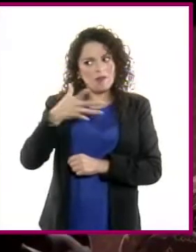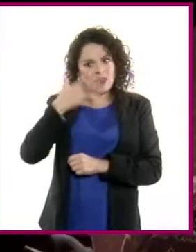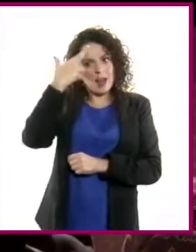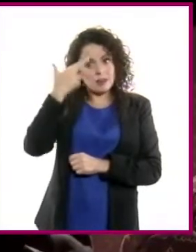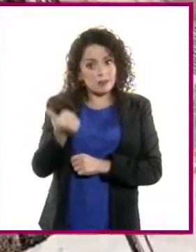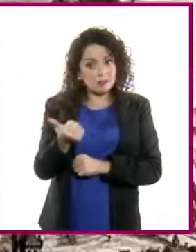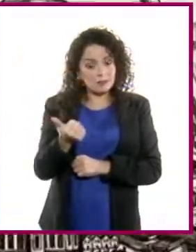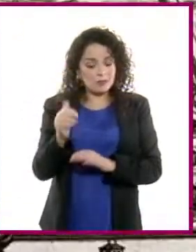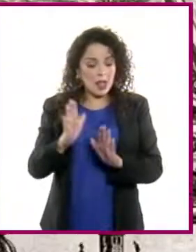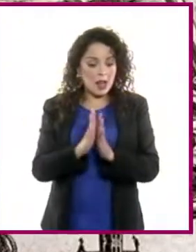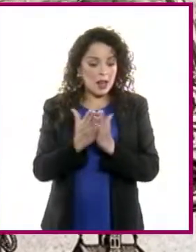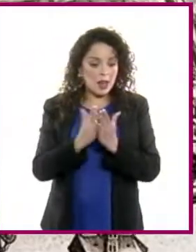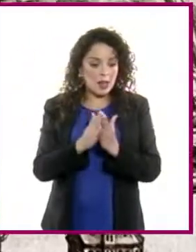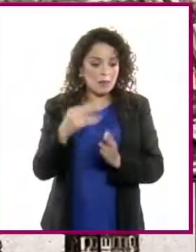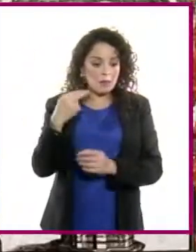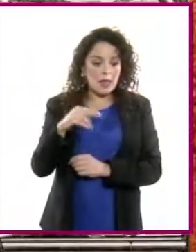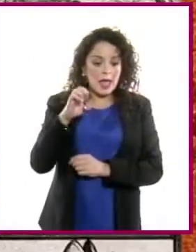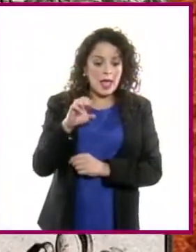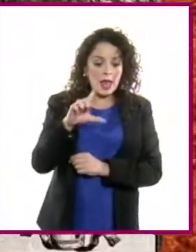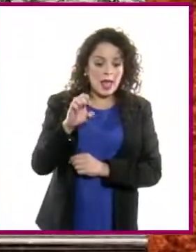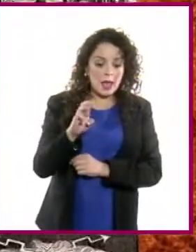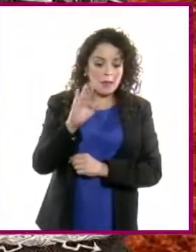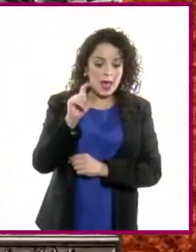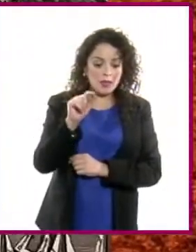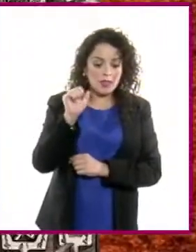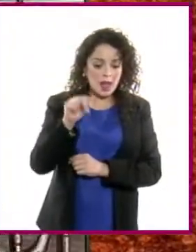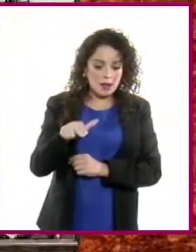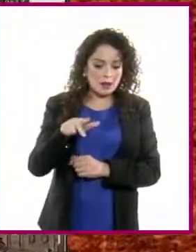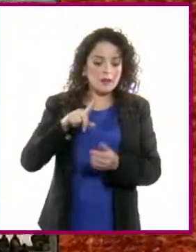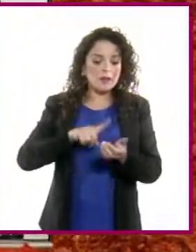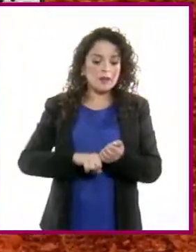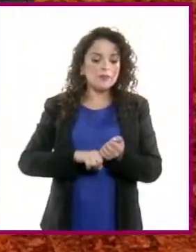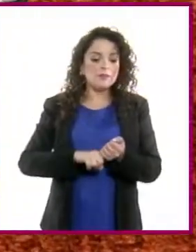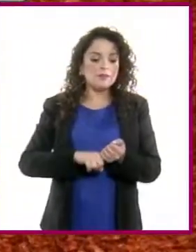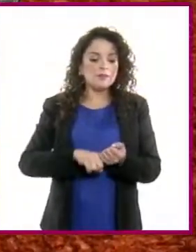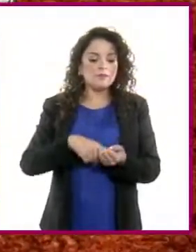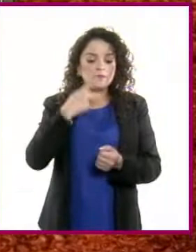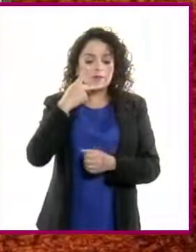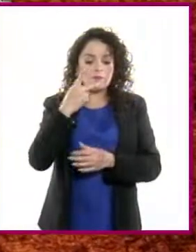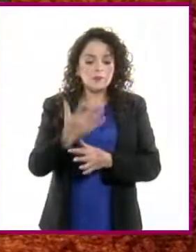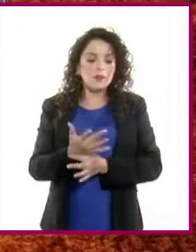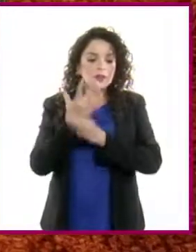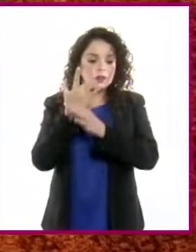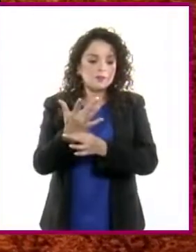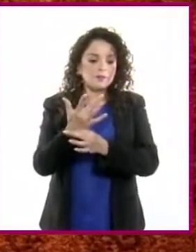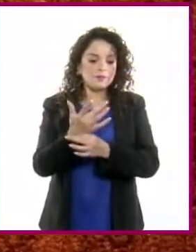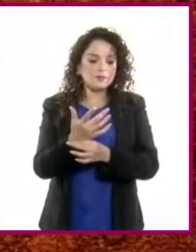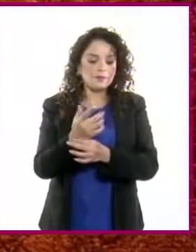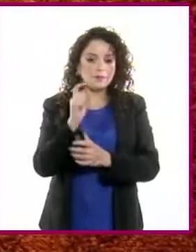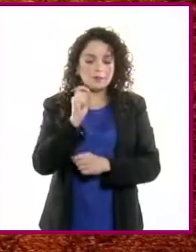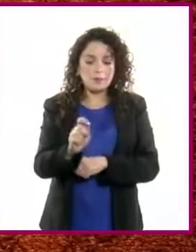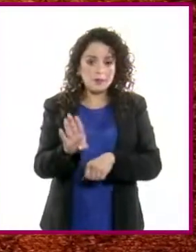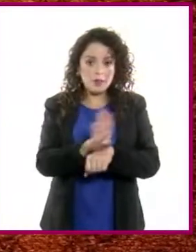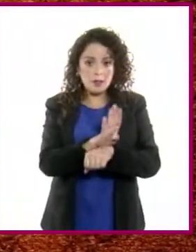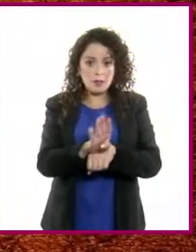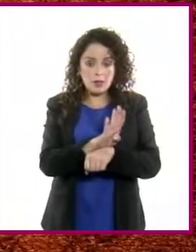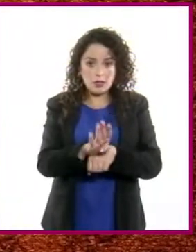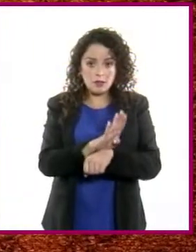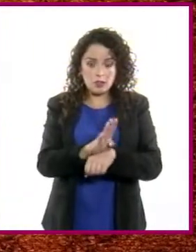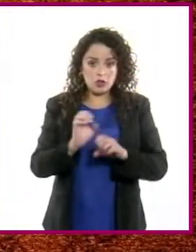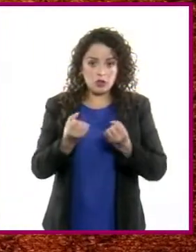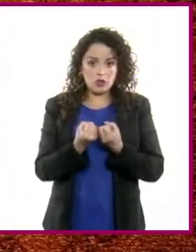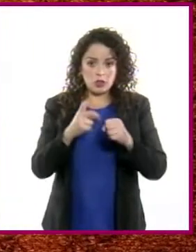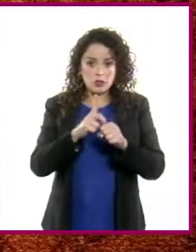El Leviatán, Thomas Hobbes plantea, entre otras cosas, la idea de que para ganar los beneficios de vivir en